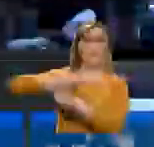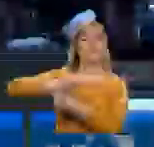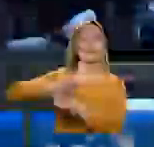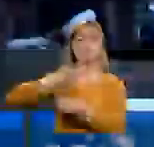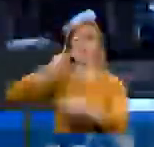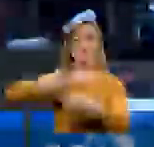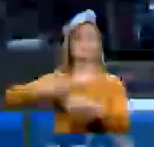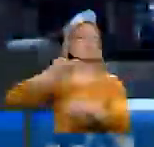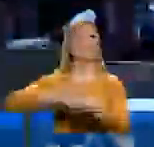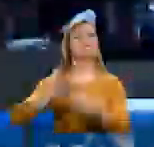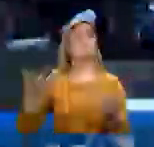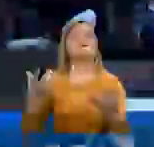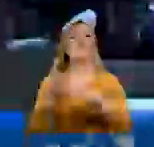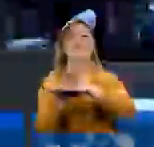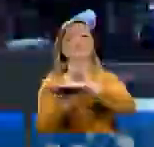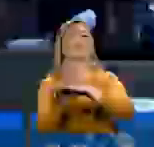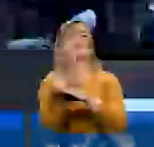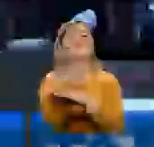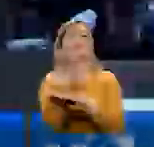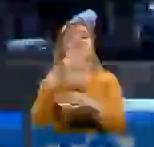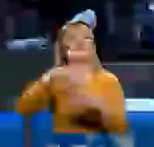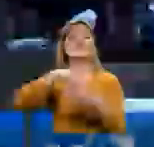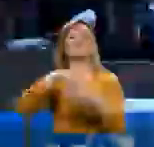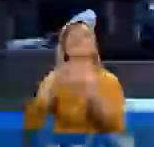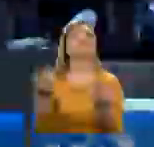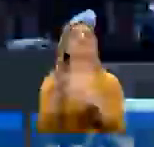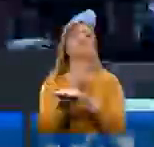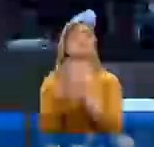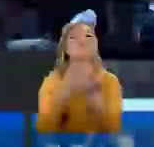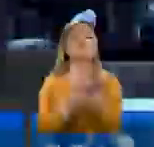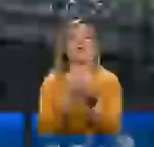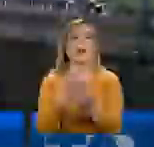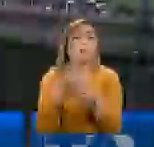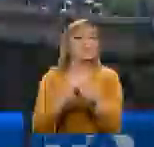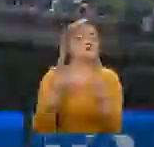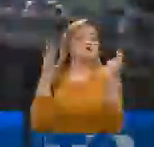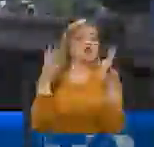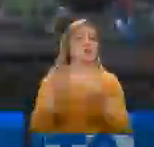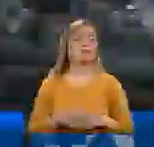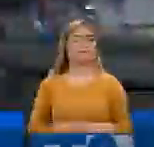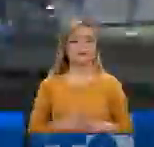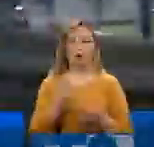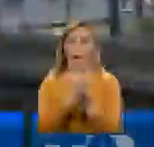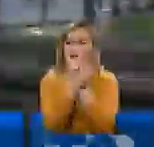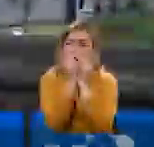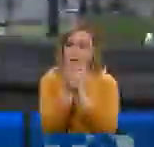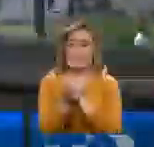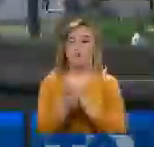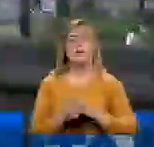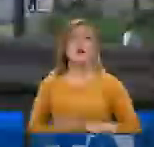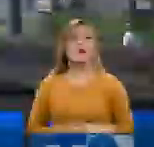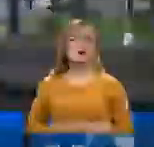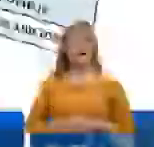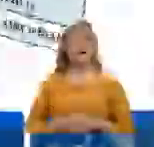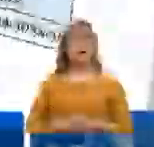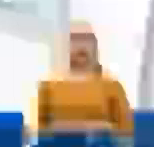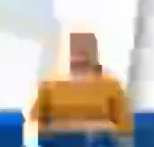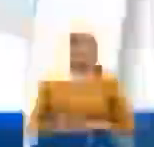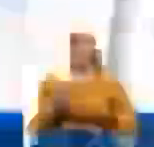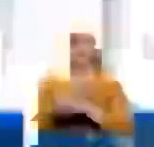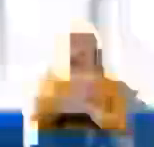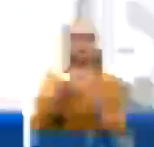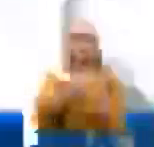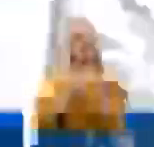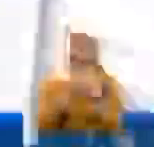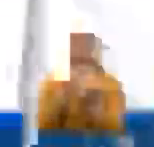especificaba en qué sería utilizado el dinero recaudado. El Ejecutivo insiste en la recaudación anticipada de